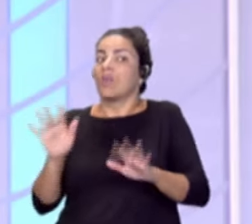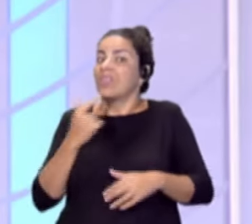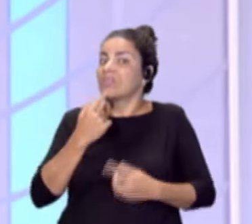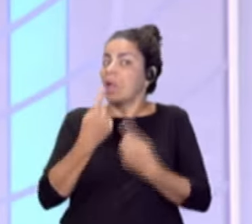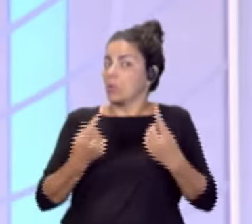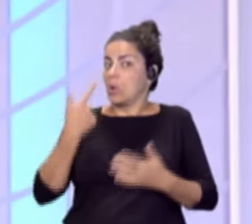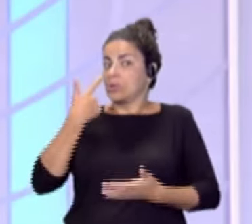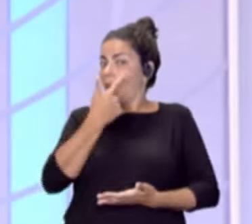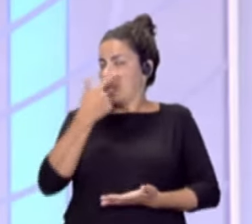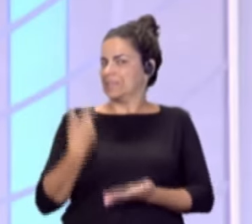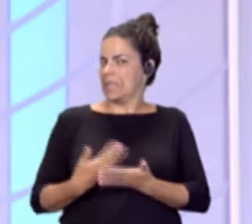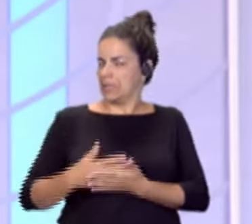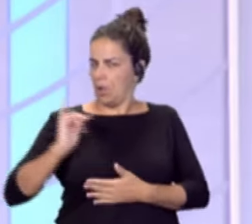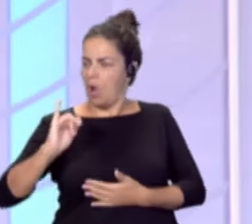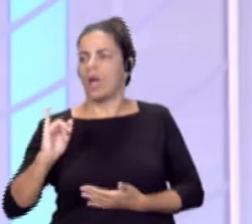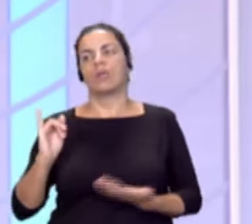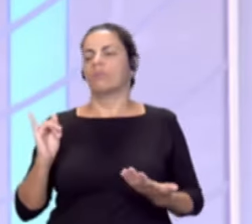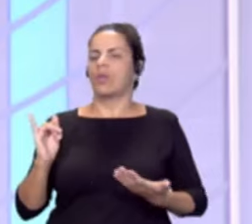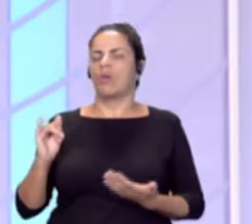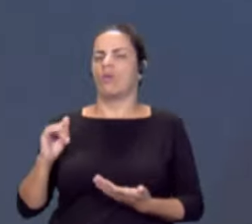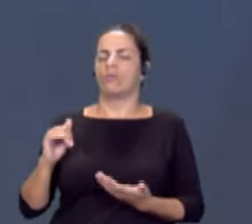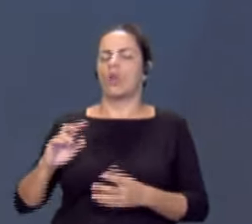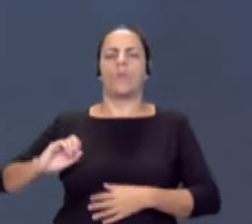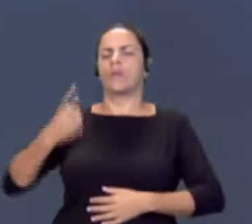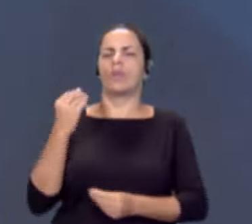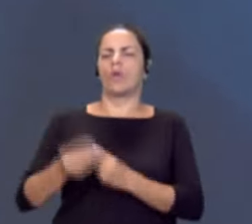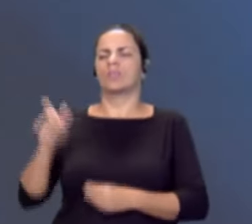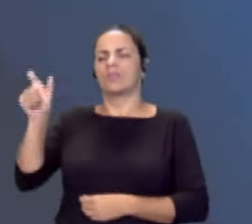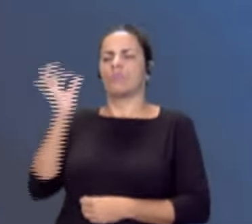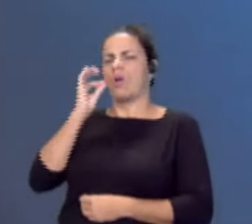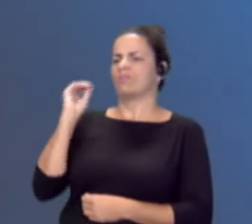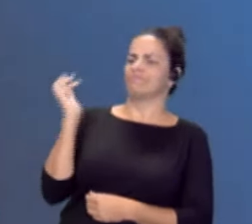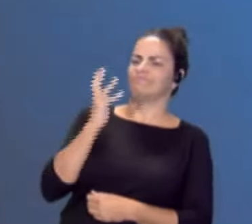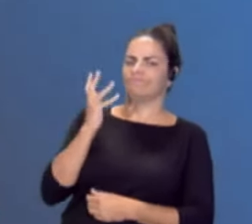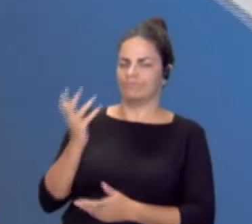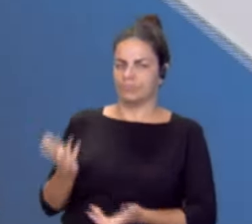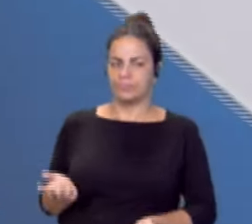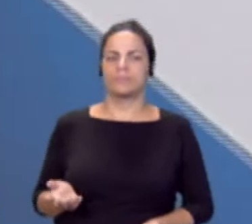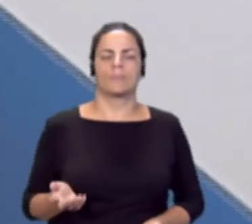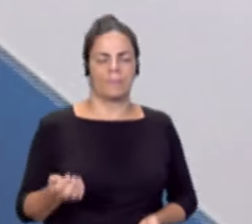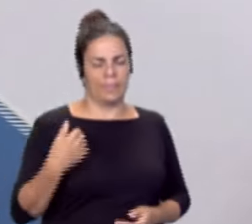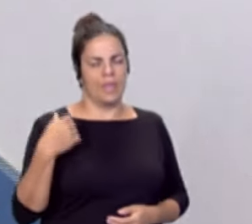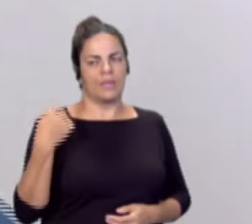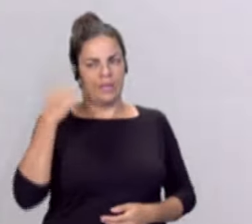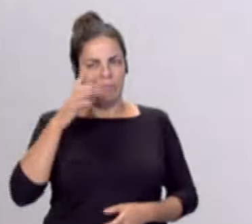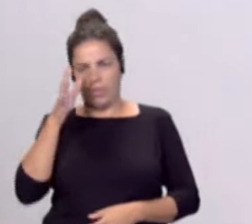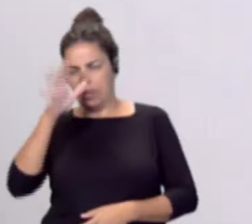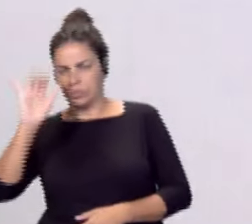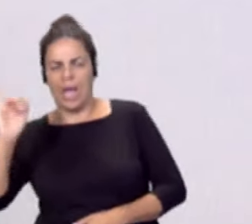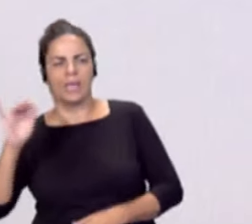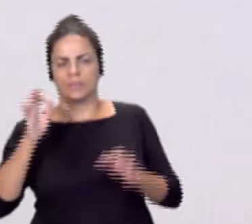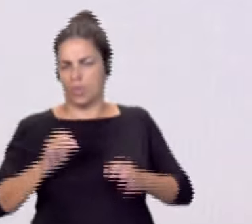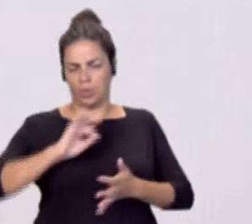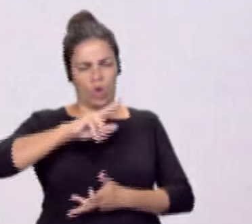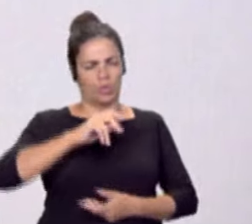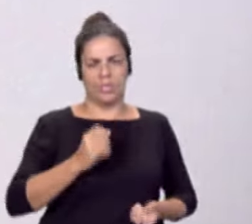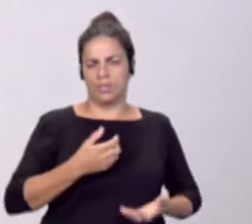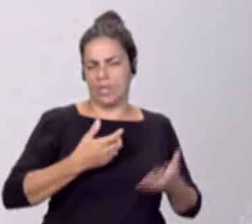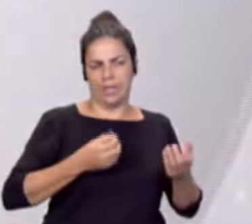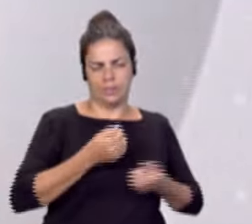Claro. Habiendo ya denuncia, entendemos que bueno, esto va a dar muchas noticias, va a haber una investigación y entonces sabremos algo